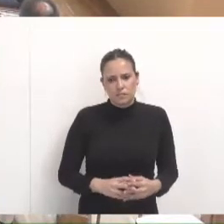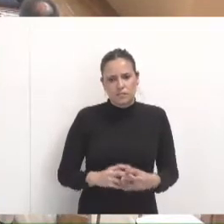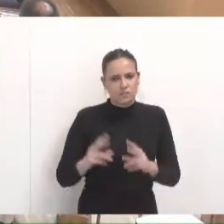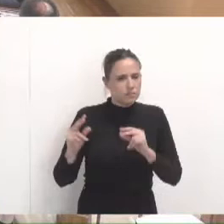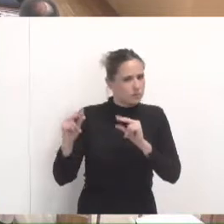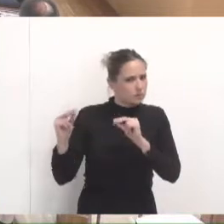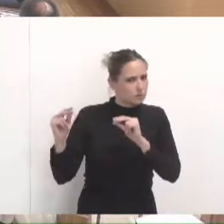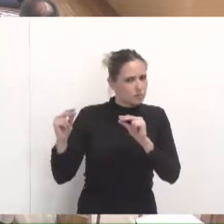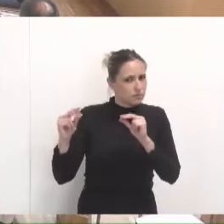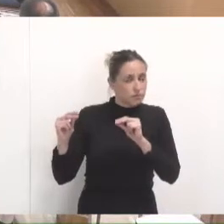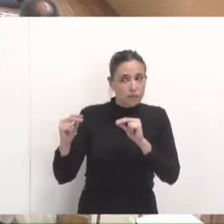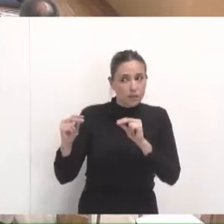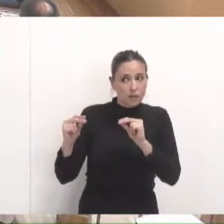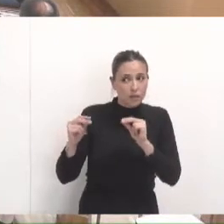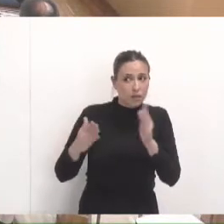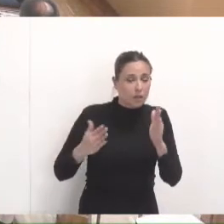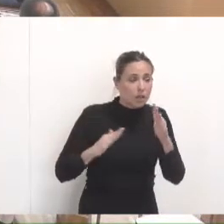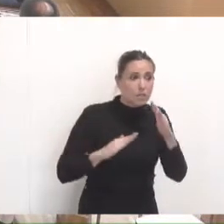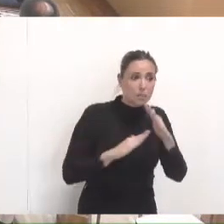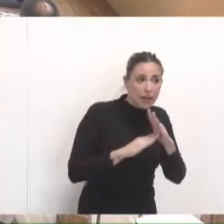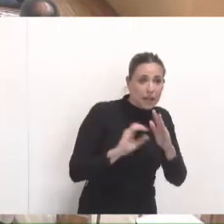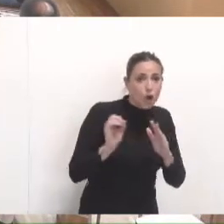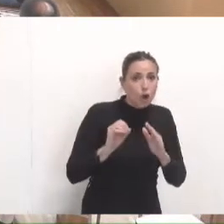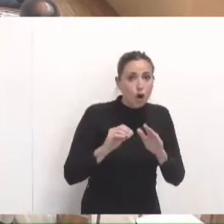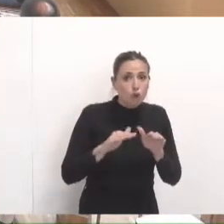Las dos se retiran.